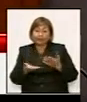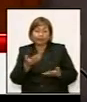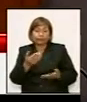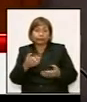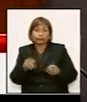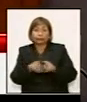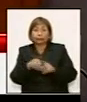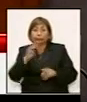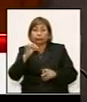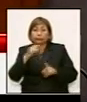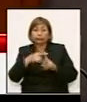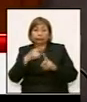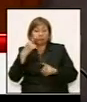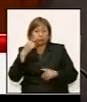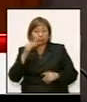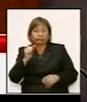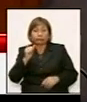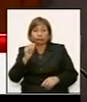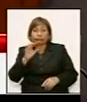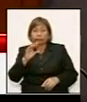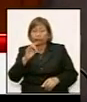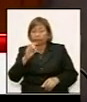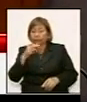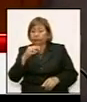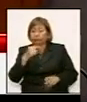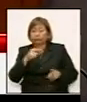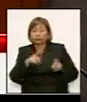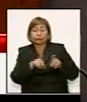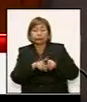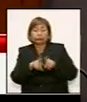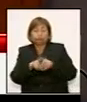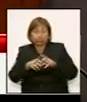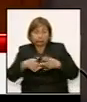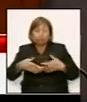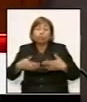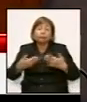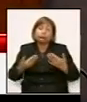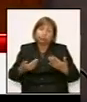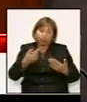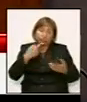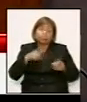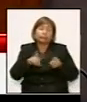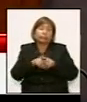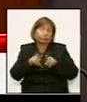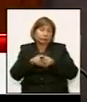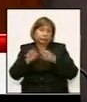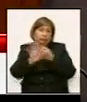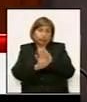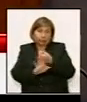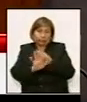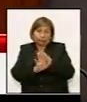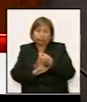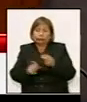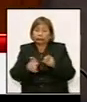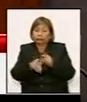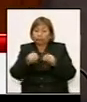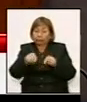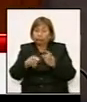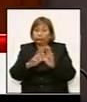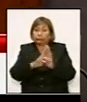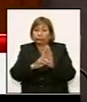doña Máxima Acuña, ¿no?, también pueda ser en su momento respaldado, presidente, para que en este